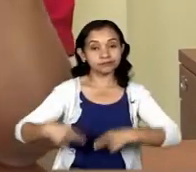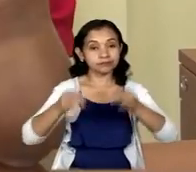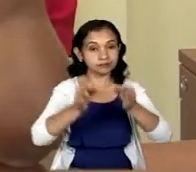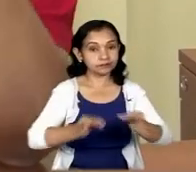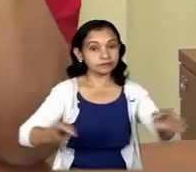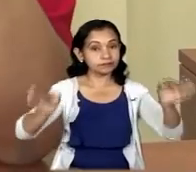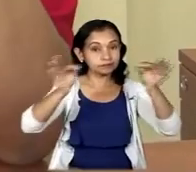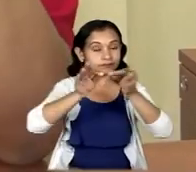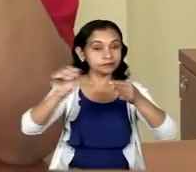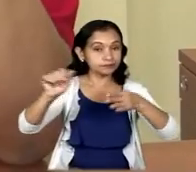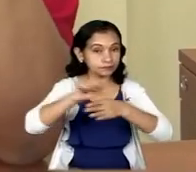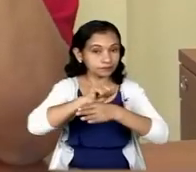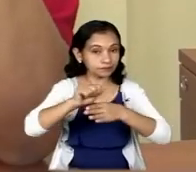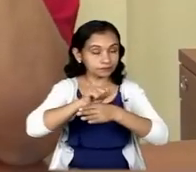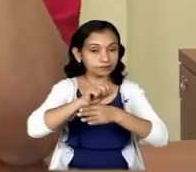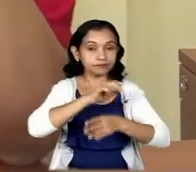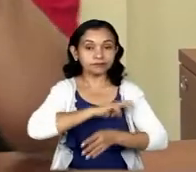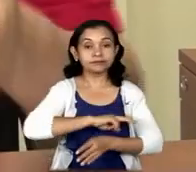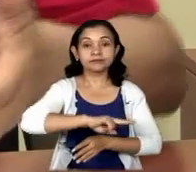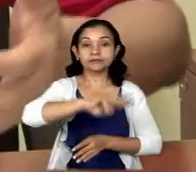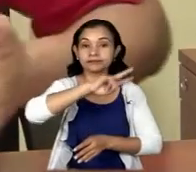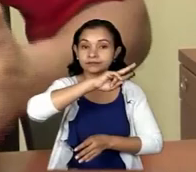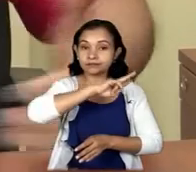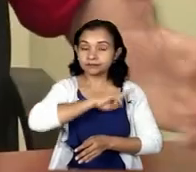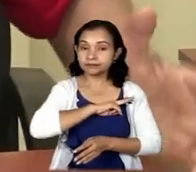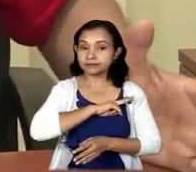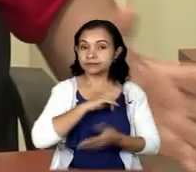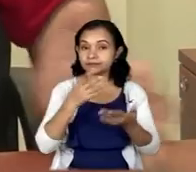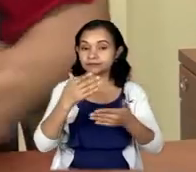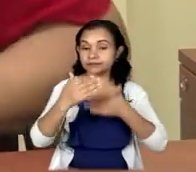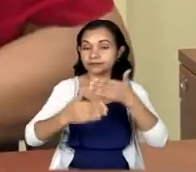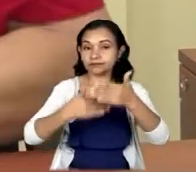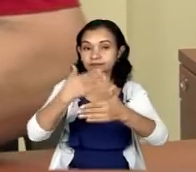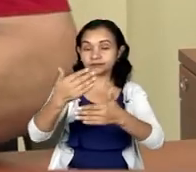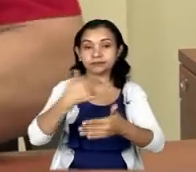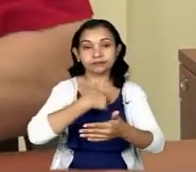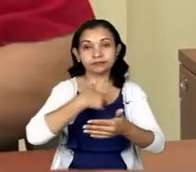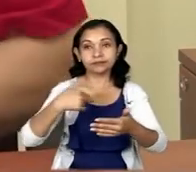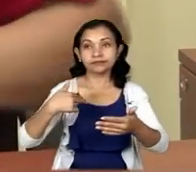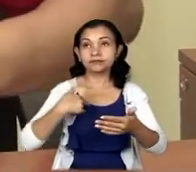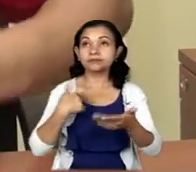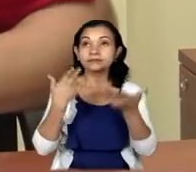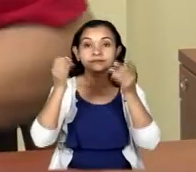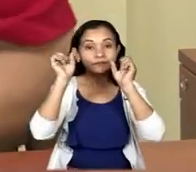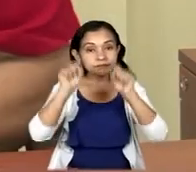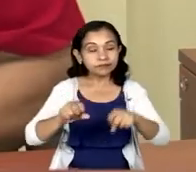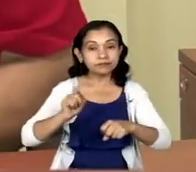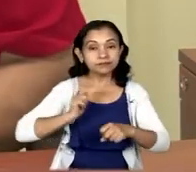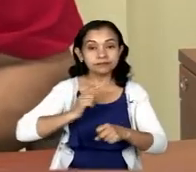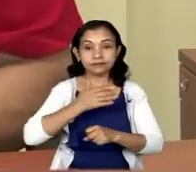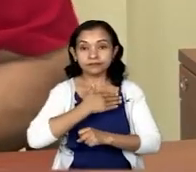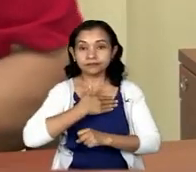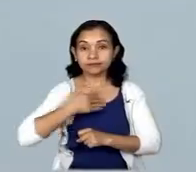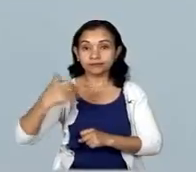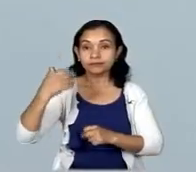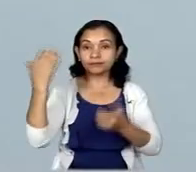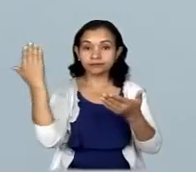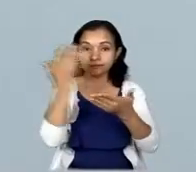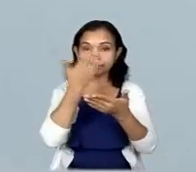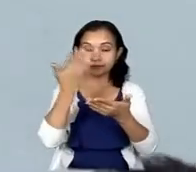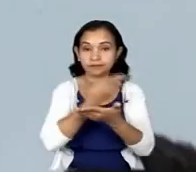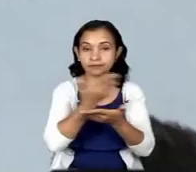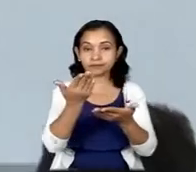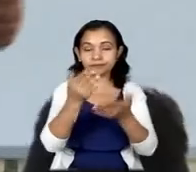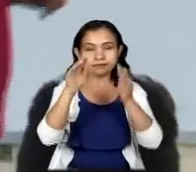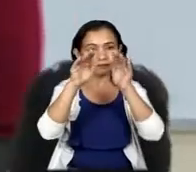en prácticas de valores, obviamente eso es un proceso que se está llevando para tener mejores condiciones los estudiantes. A